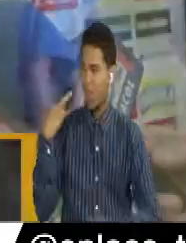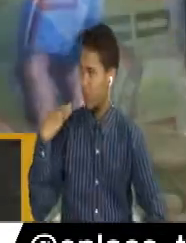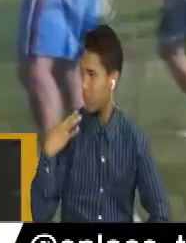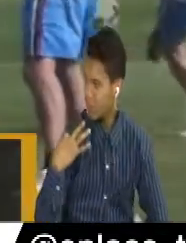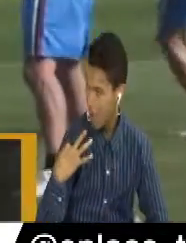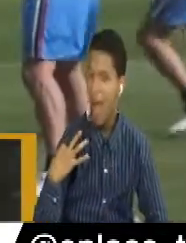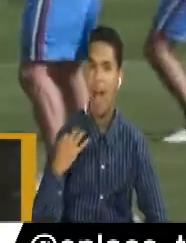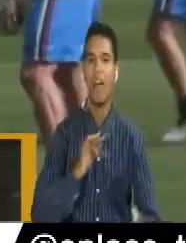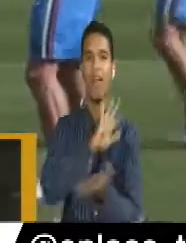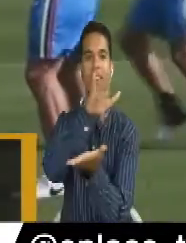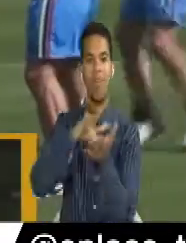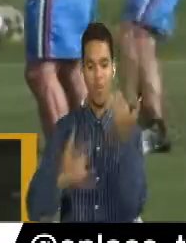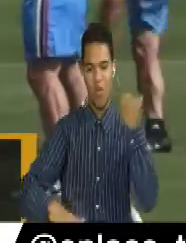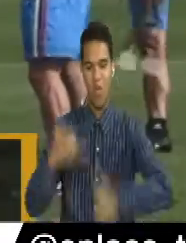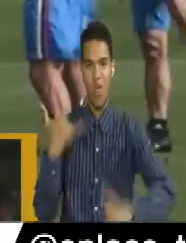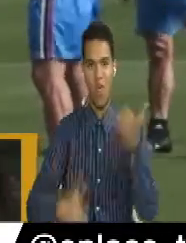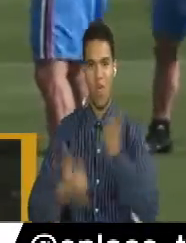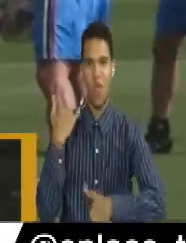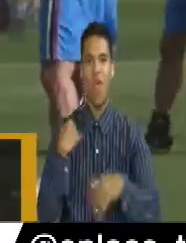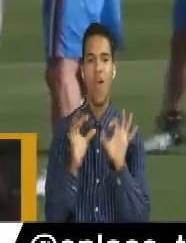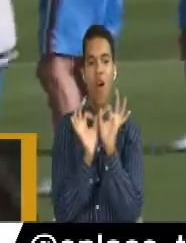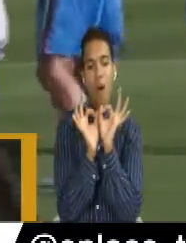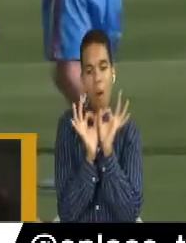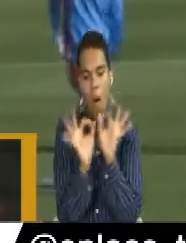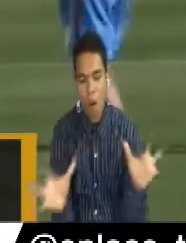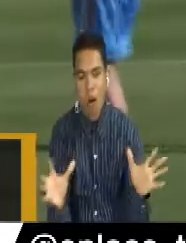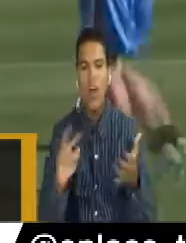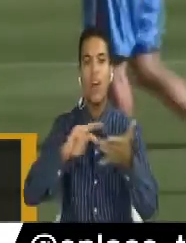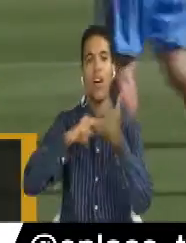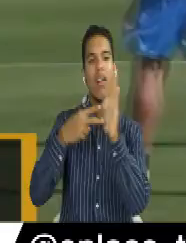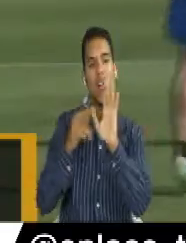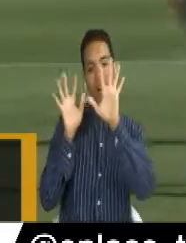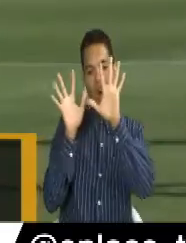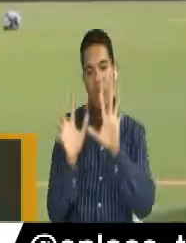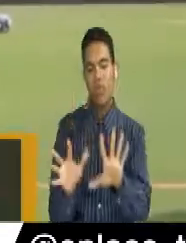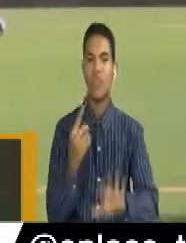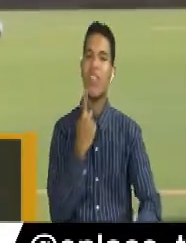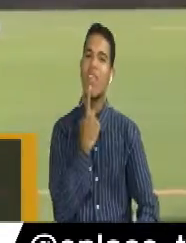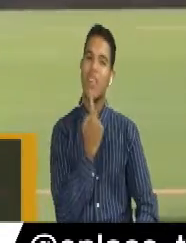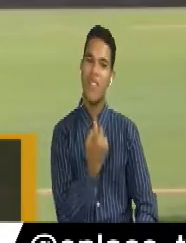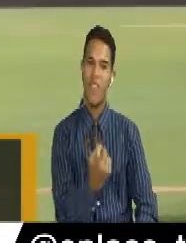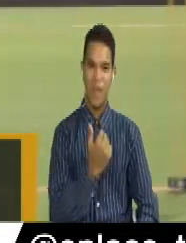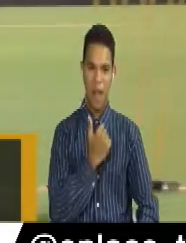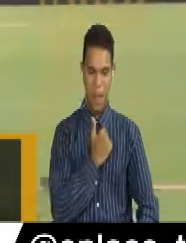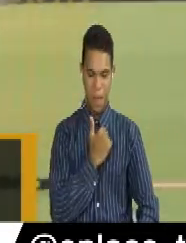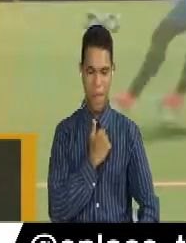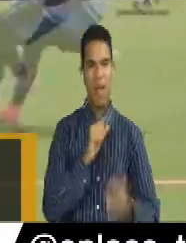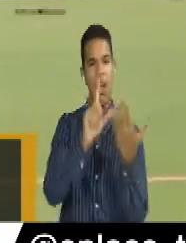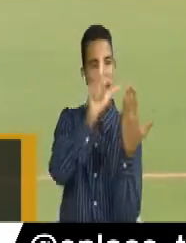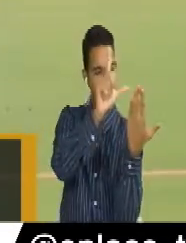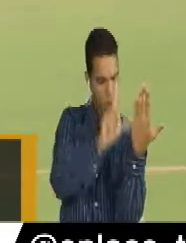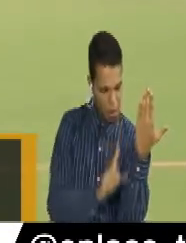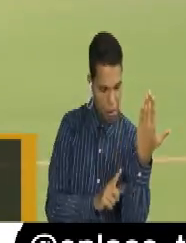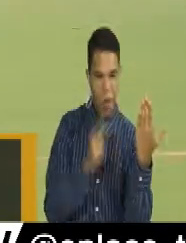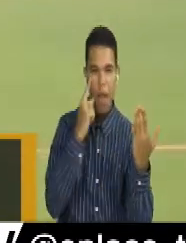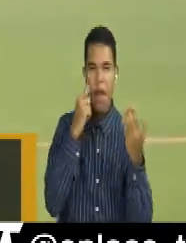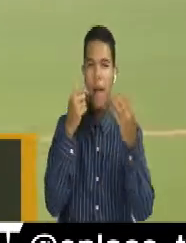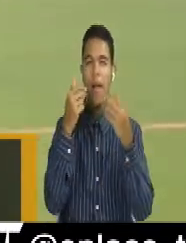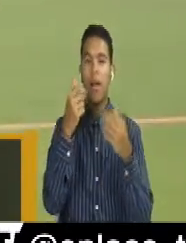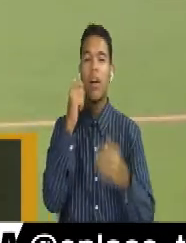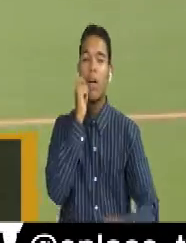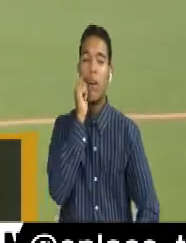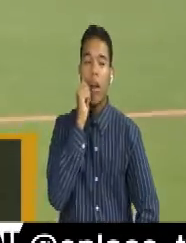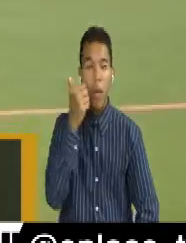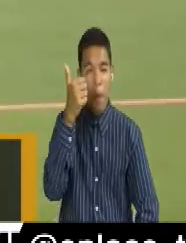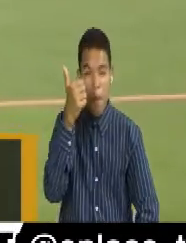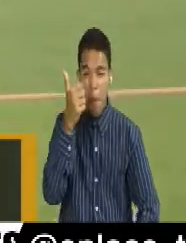oportunidad. Ya de la oportunidad, yo creo que es muy difícil uno tener que hacer una lista con tanto jugador bueno.